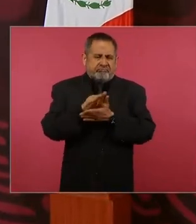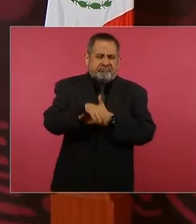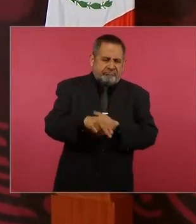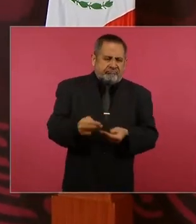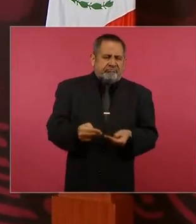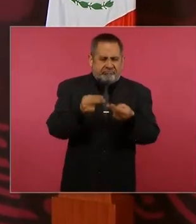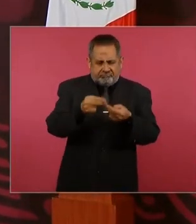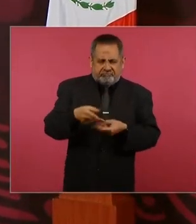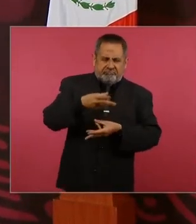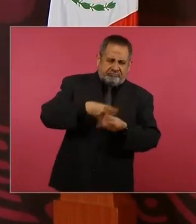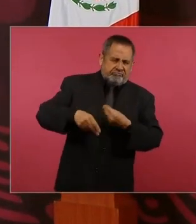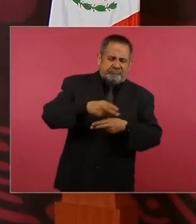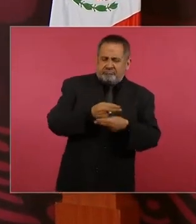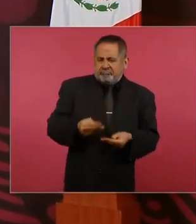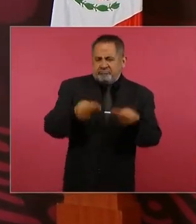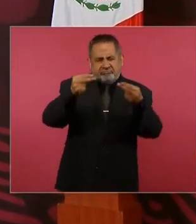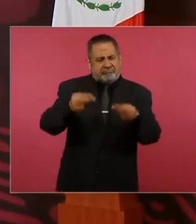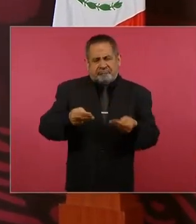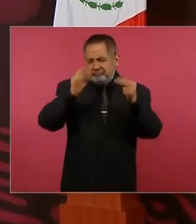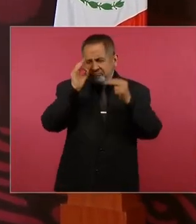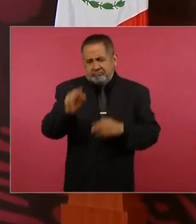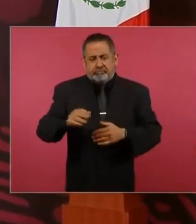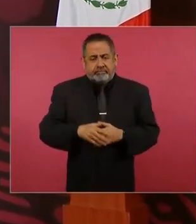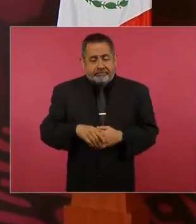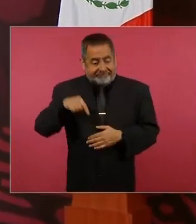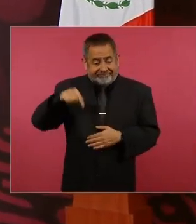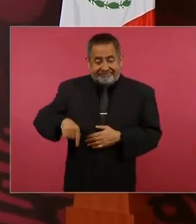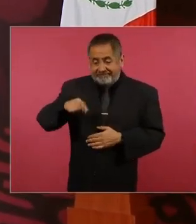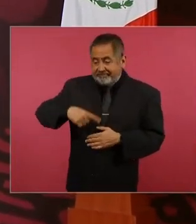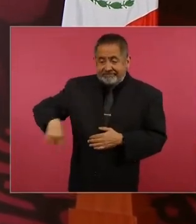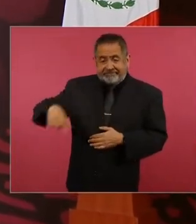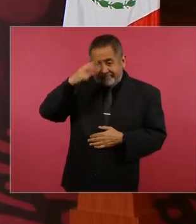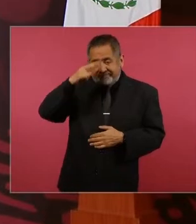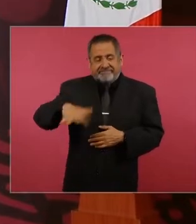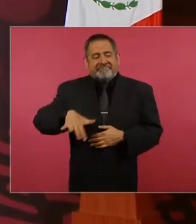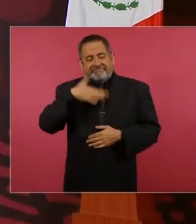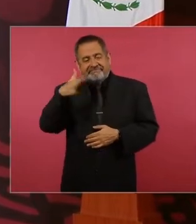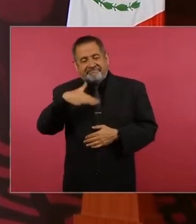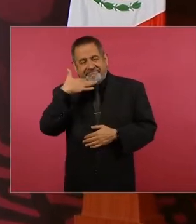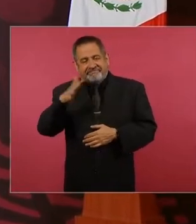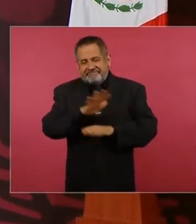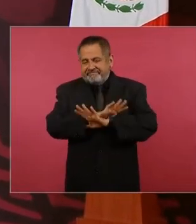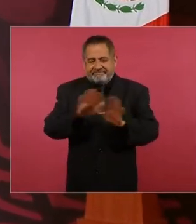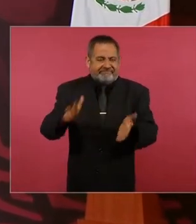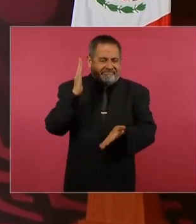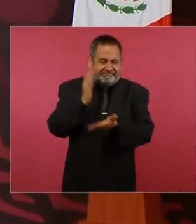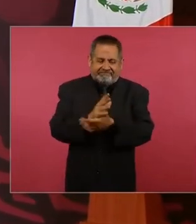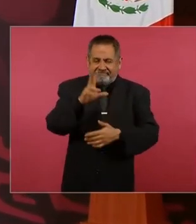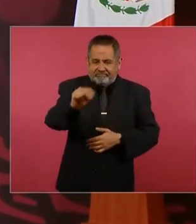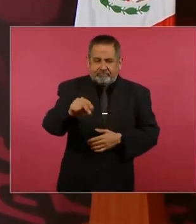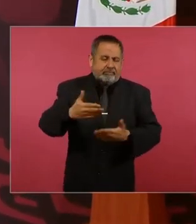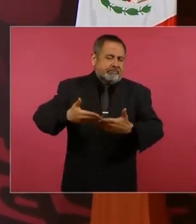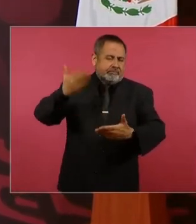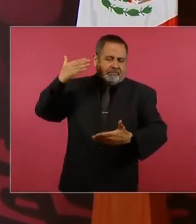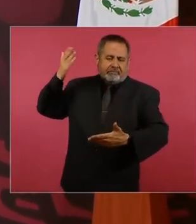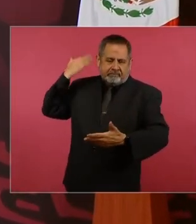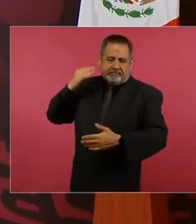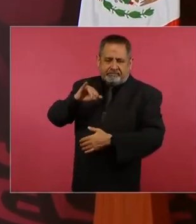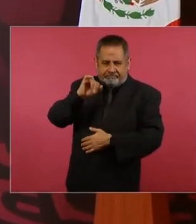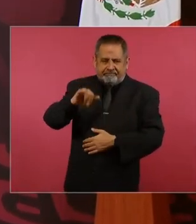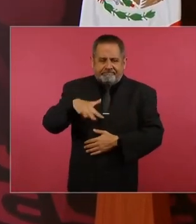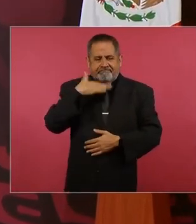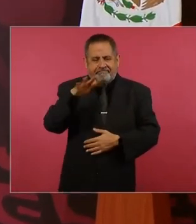porque ya no hay la corrupción que imperaba.